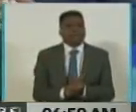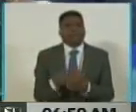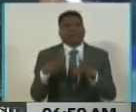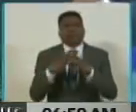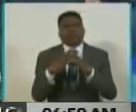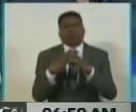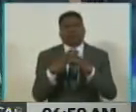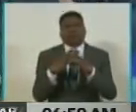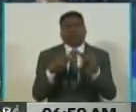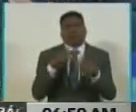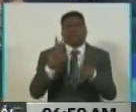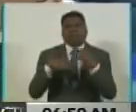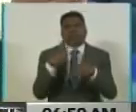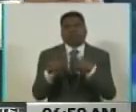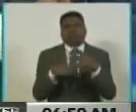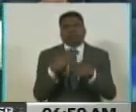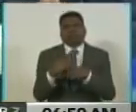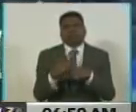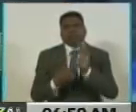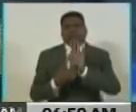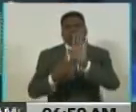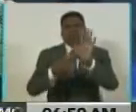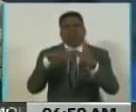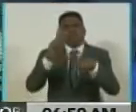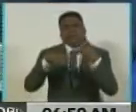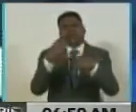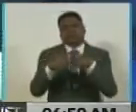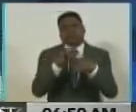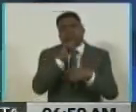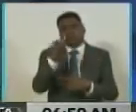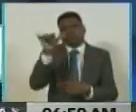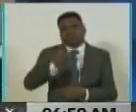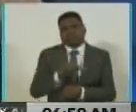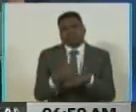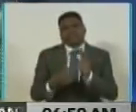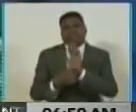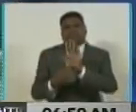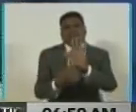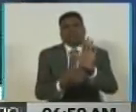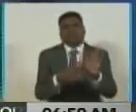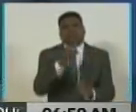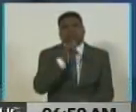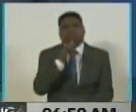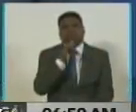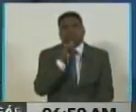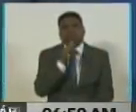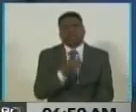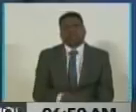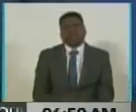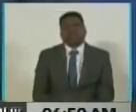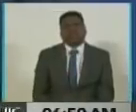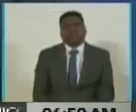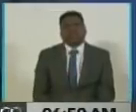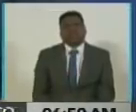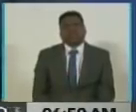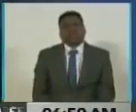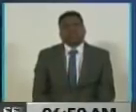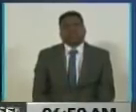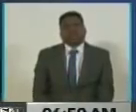bombardean este proceso, dándolo como un proceso fallido y señalando a quienes hacen de facilitadores a través de